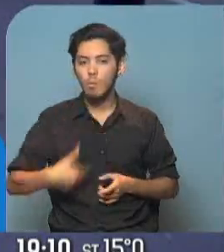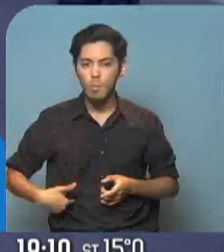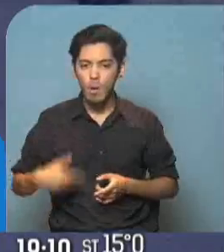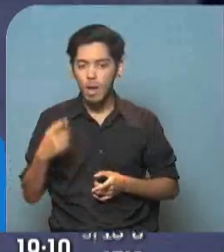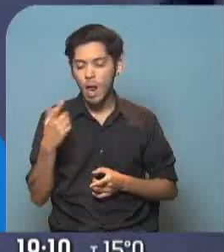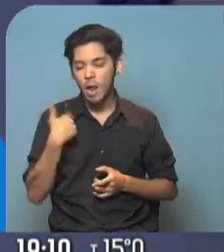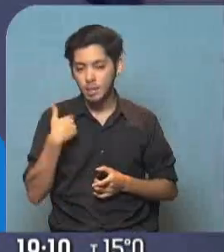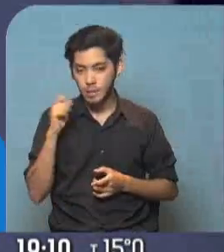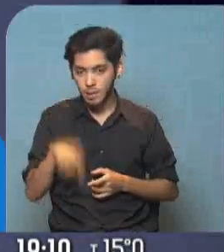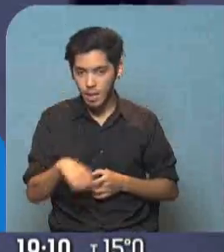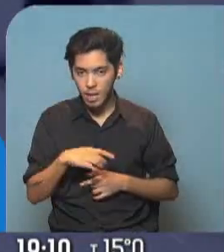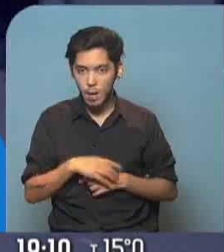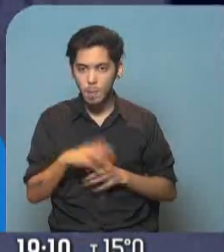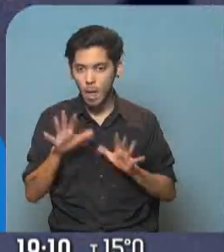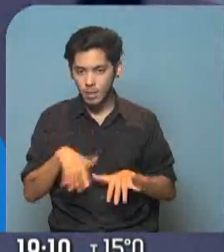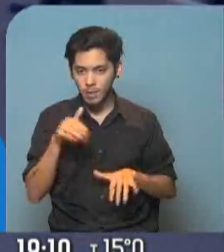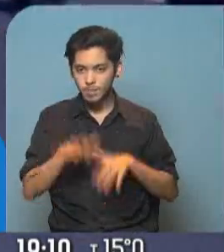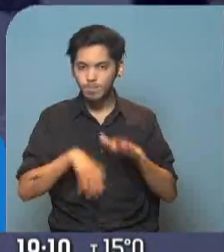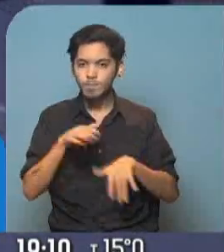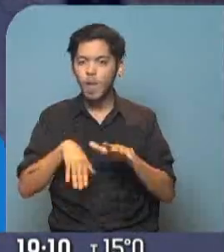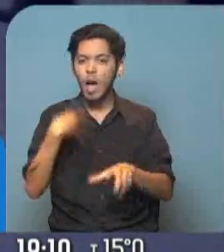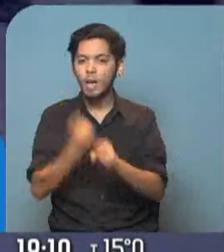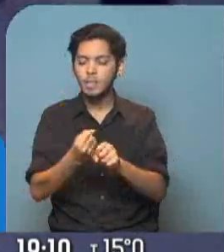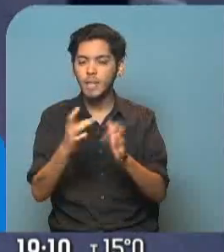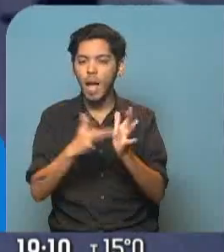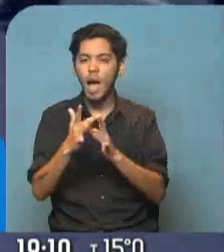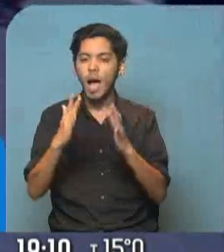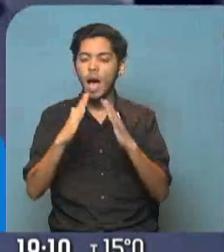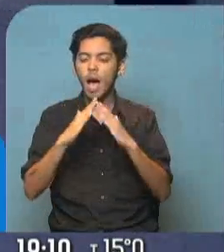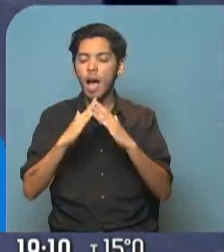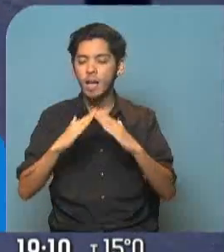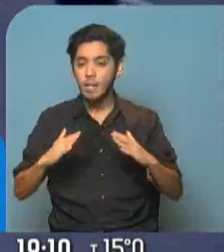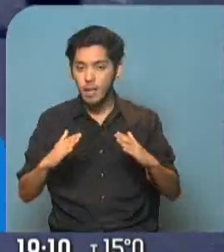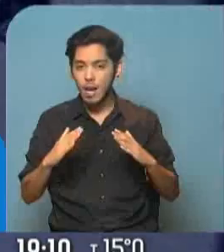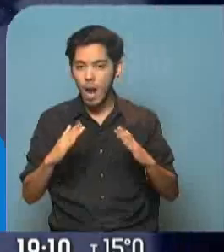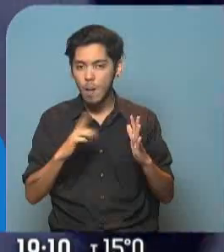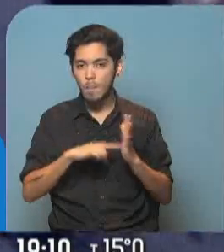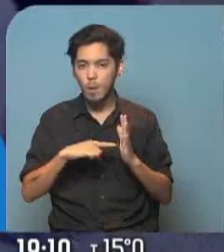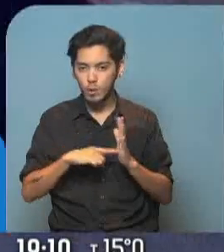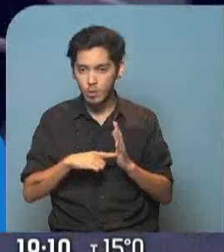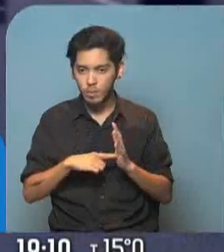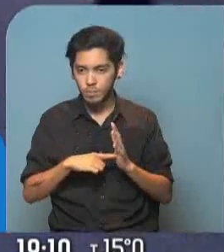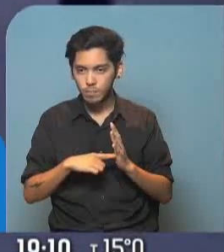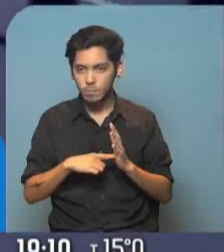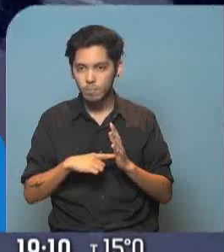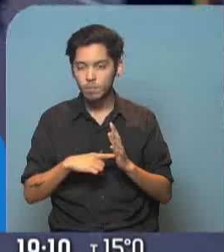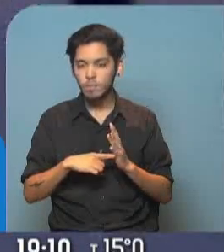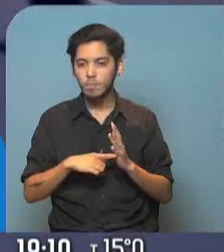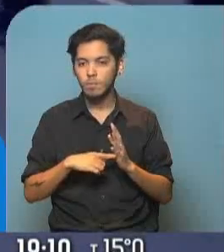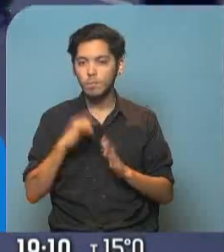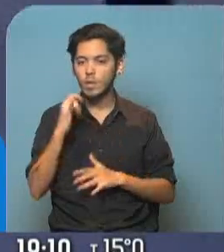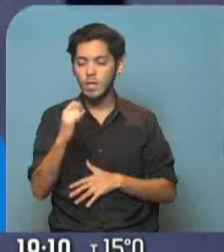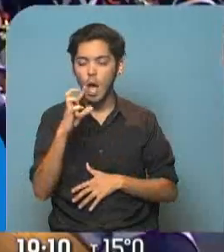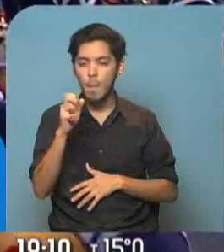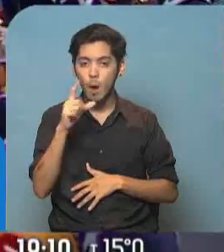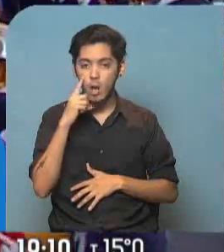encaminando sus pasos rumbo a la Catedral Metropolitana. Lo que les decía allí, en la homilía, el arzobispo de